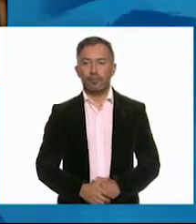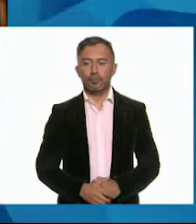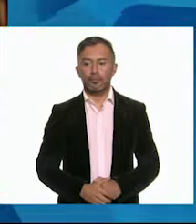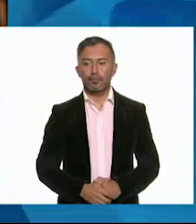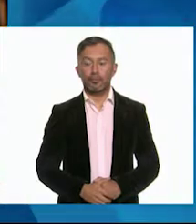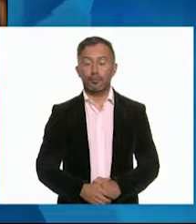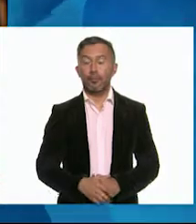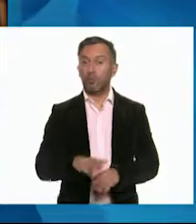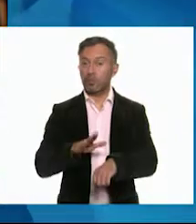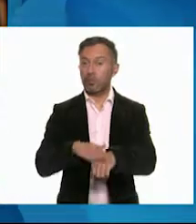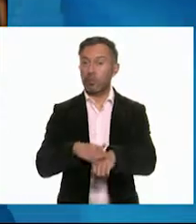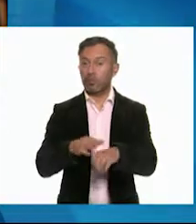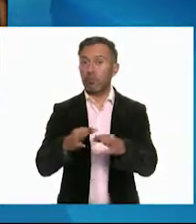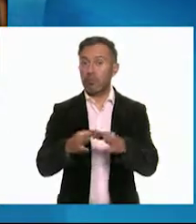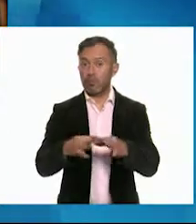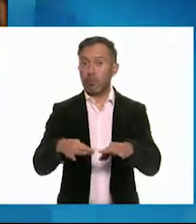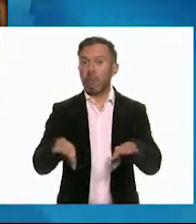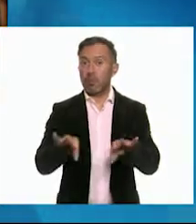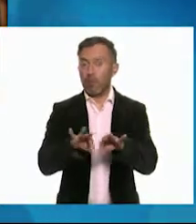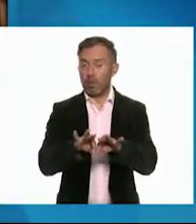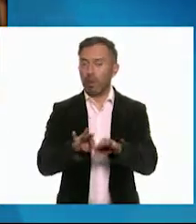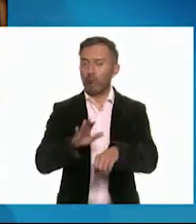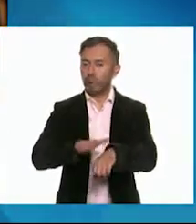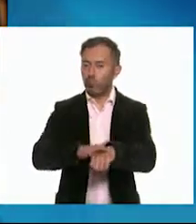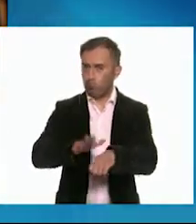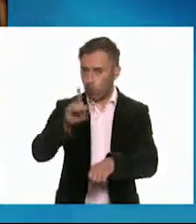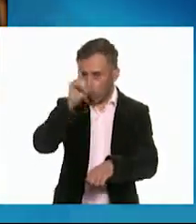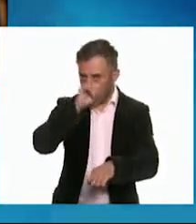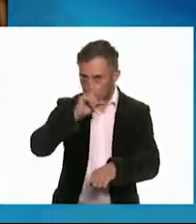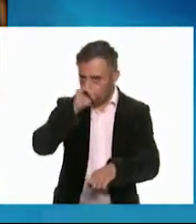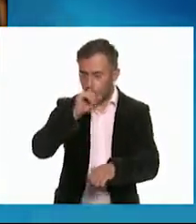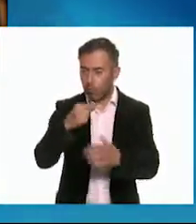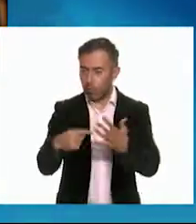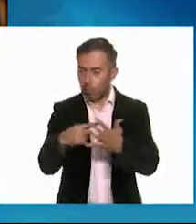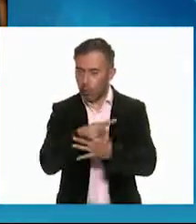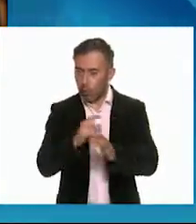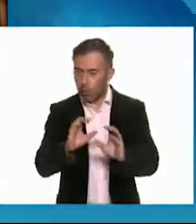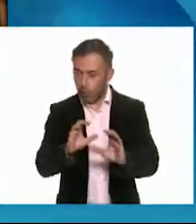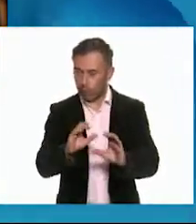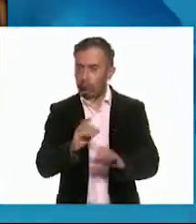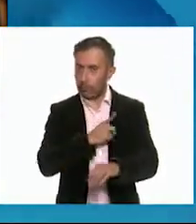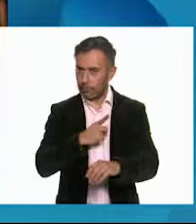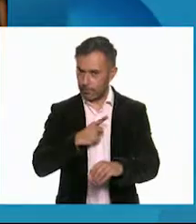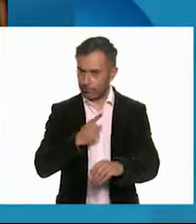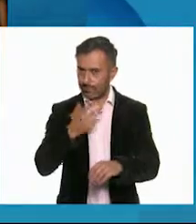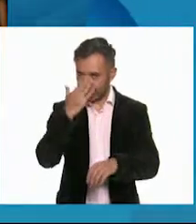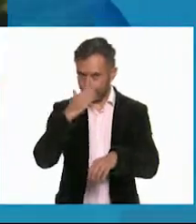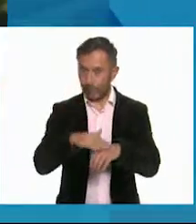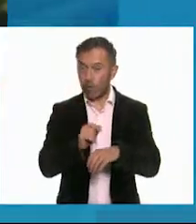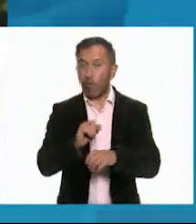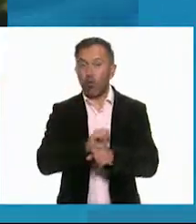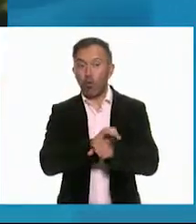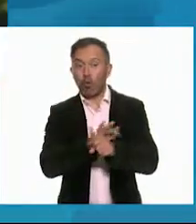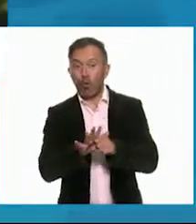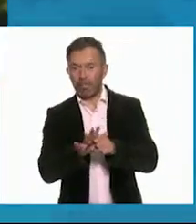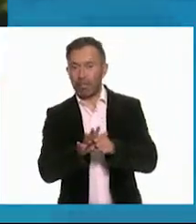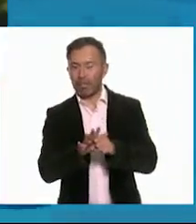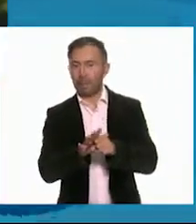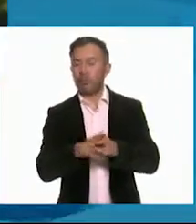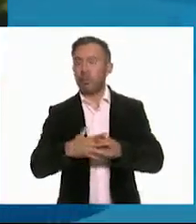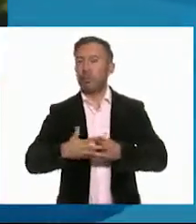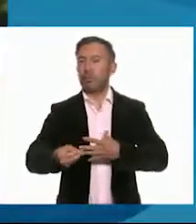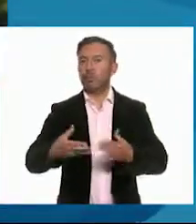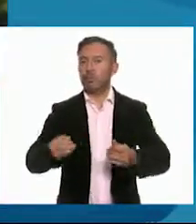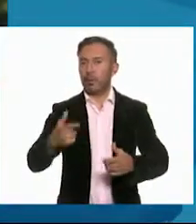Es muy importante continuar con las recomendaciones para evitar contagios de COVID. Trata de